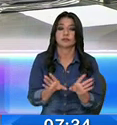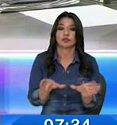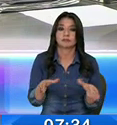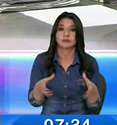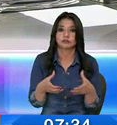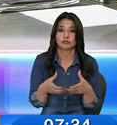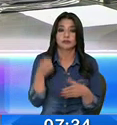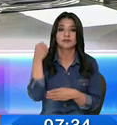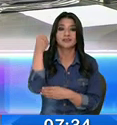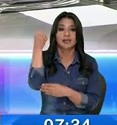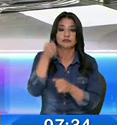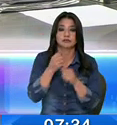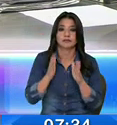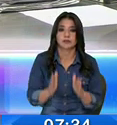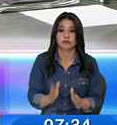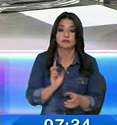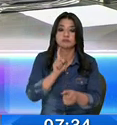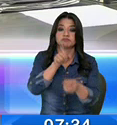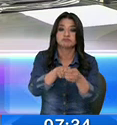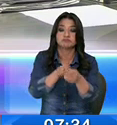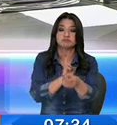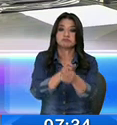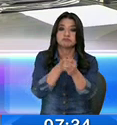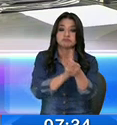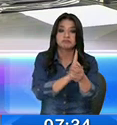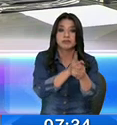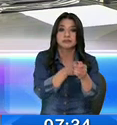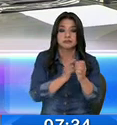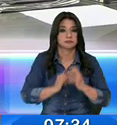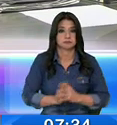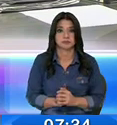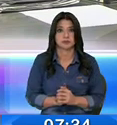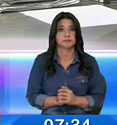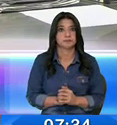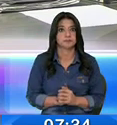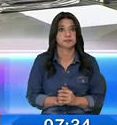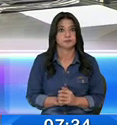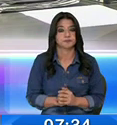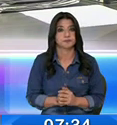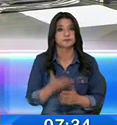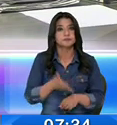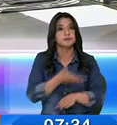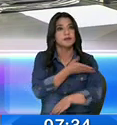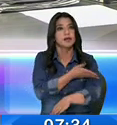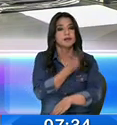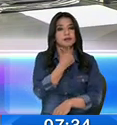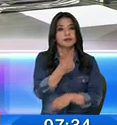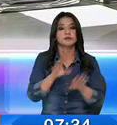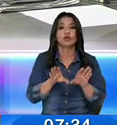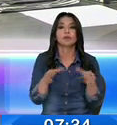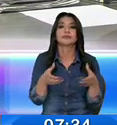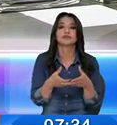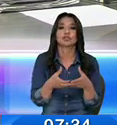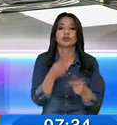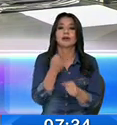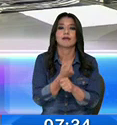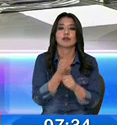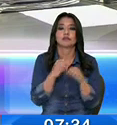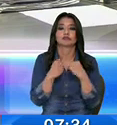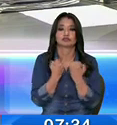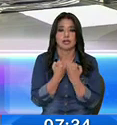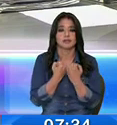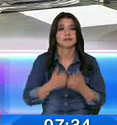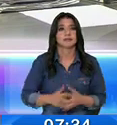de derechos de los trabajadores que se dice hoy anteriormente era la comisión de lo laboral y social